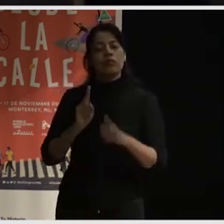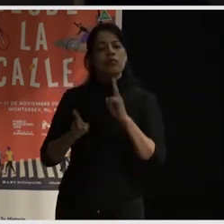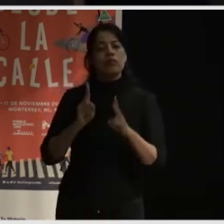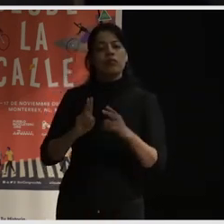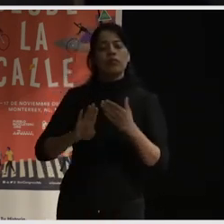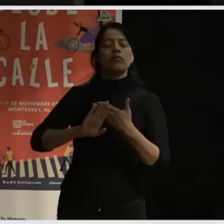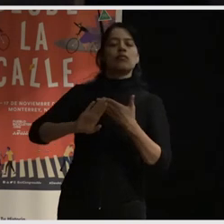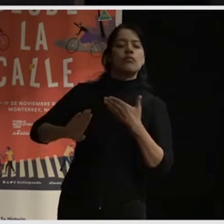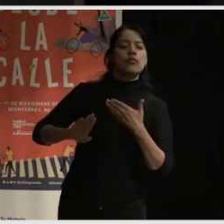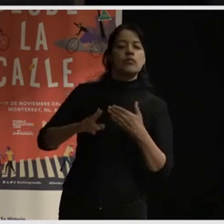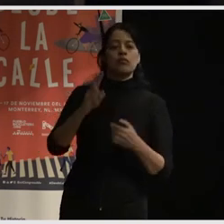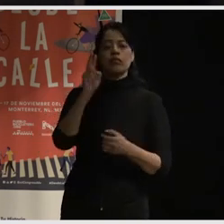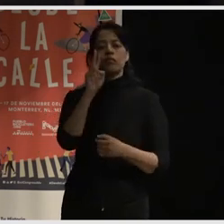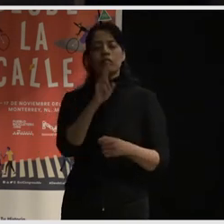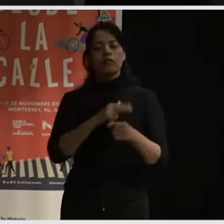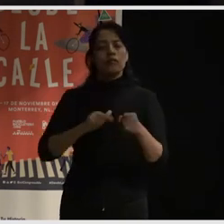en este tipo de situaciones